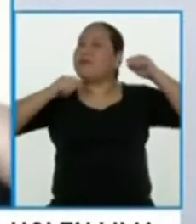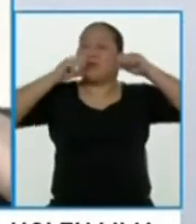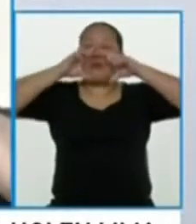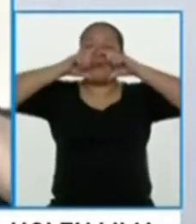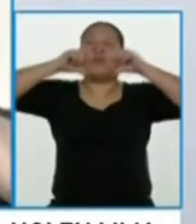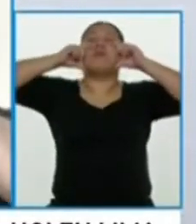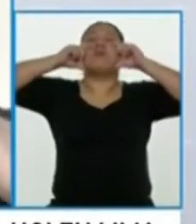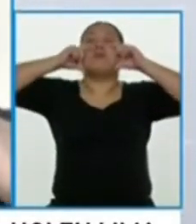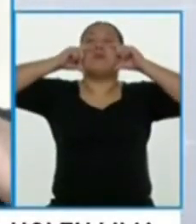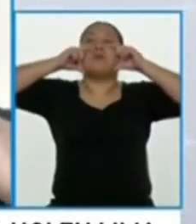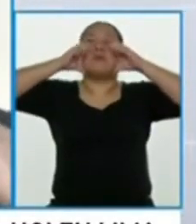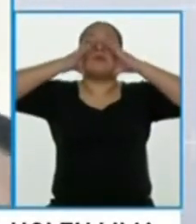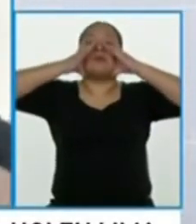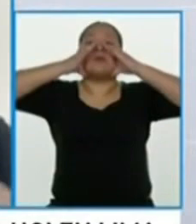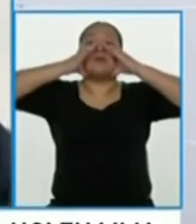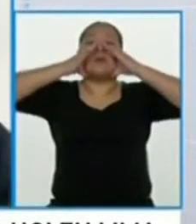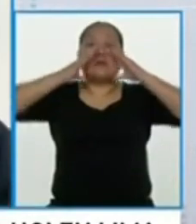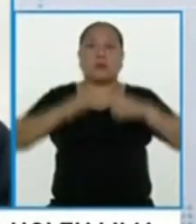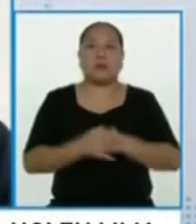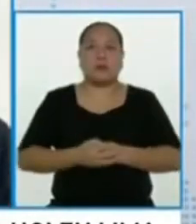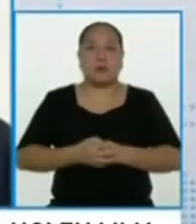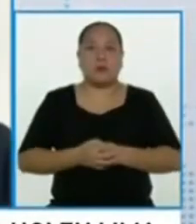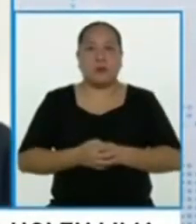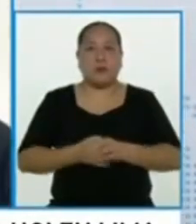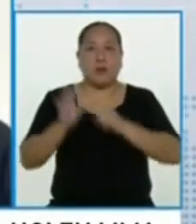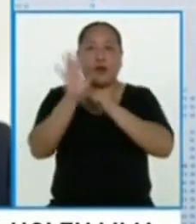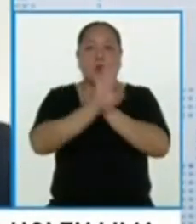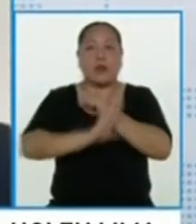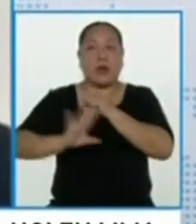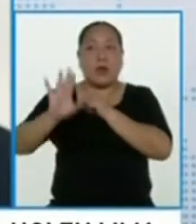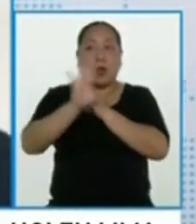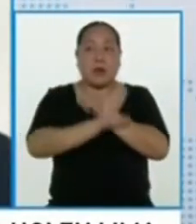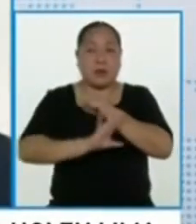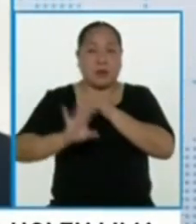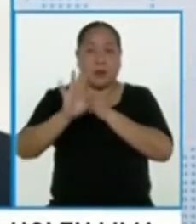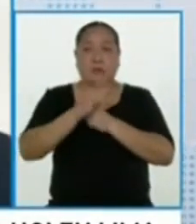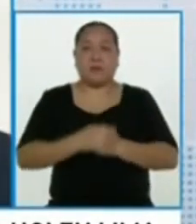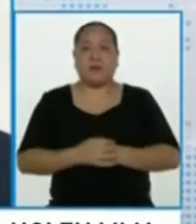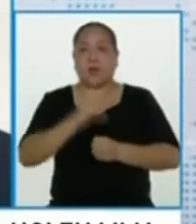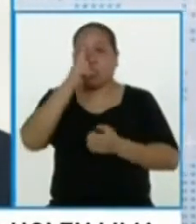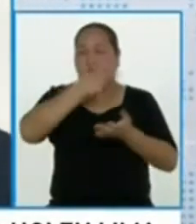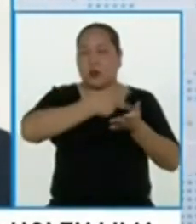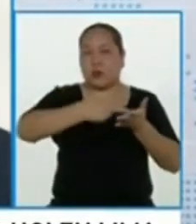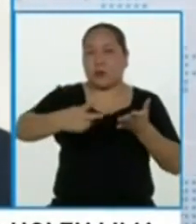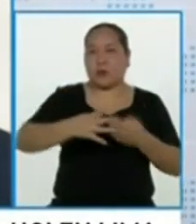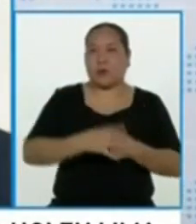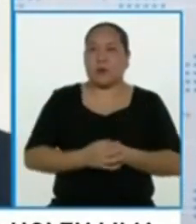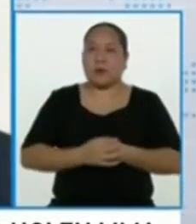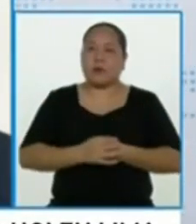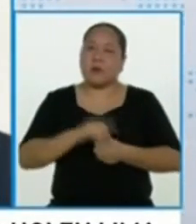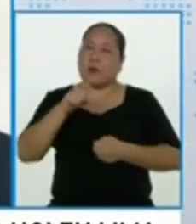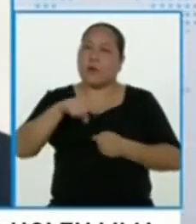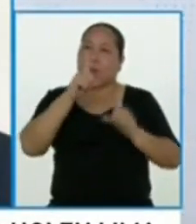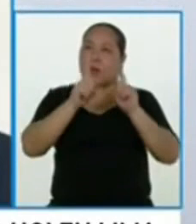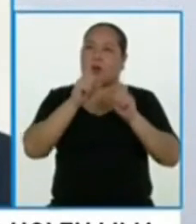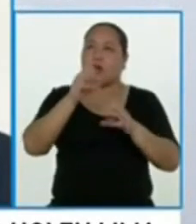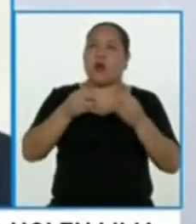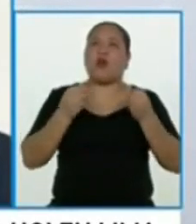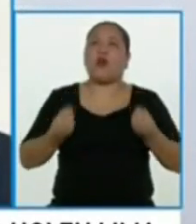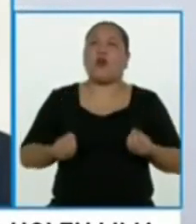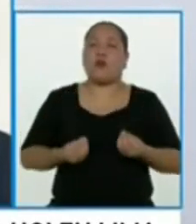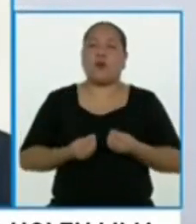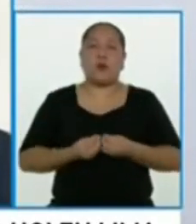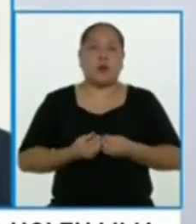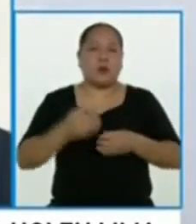mejor y sella. En 2 semanas debiera evaluarse, doctor Quispe, en 2 semanas debiera evaluarse o por lo menos preguntar cómo estamos para el tema